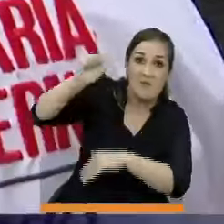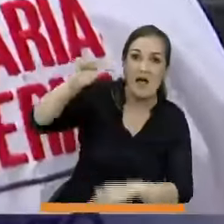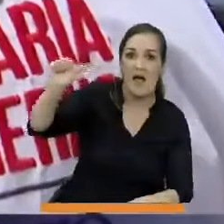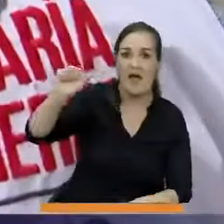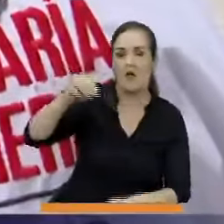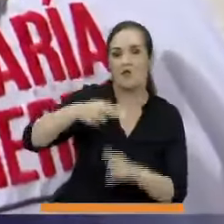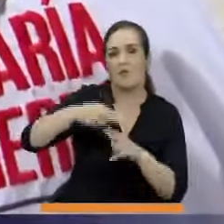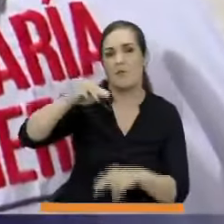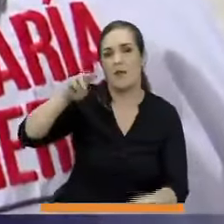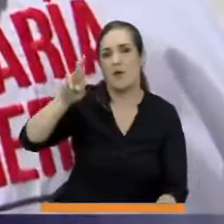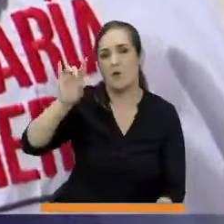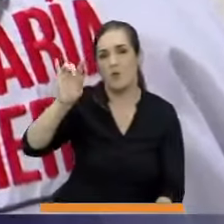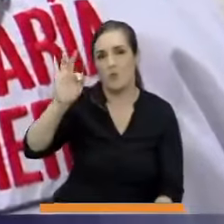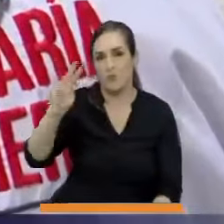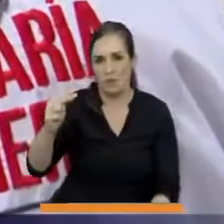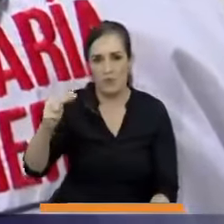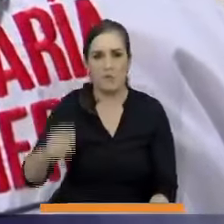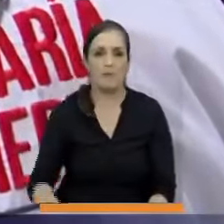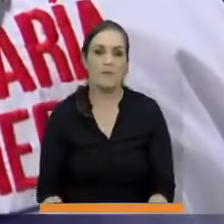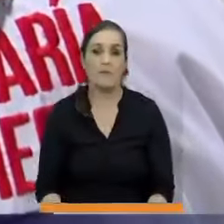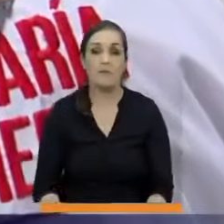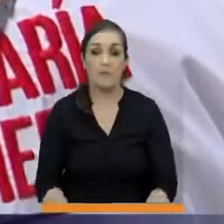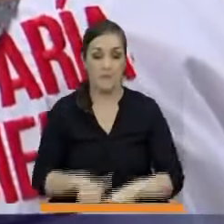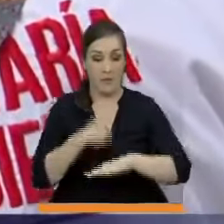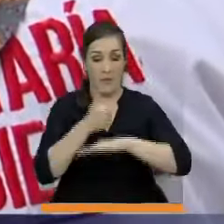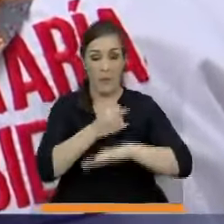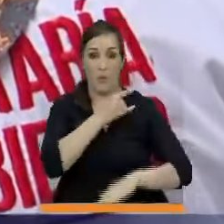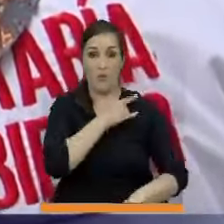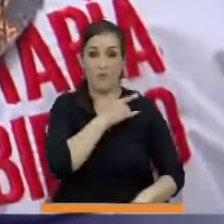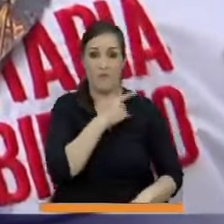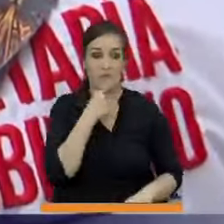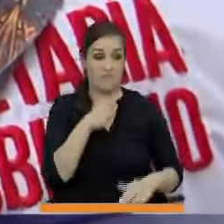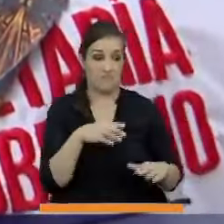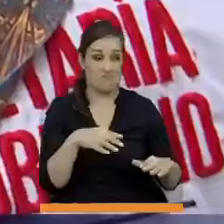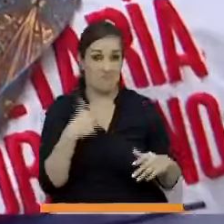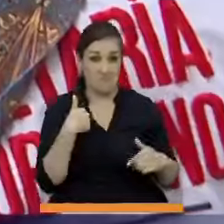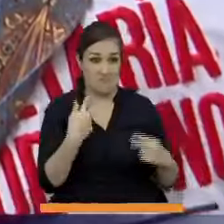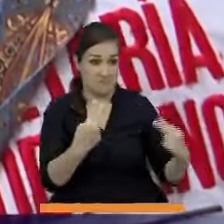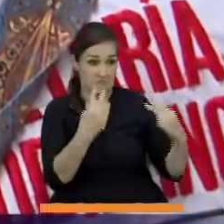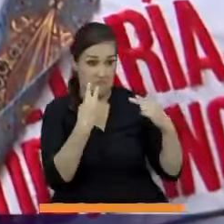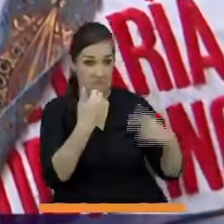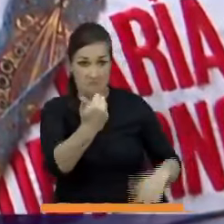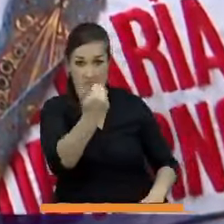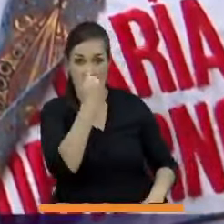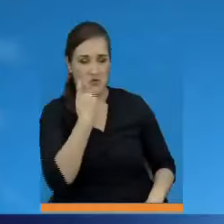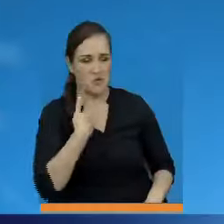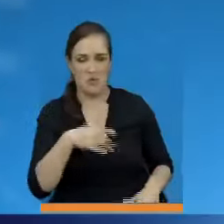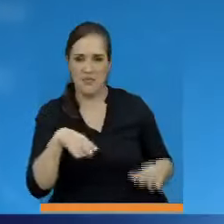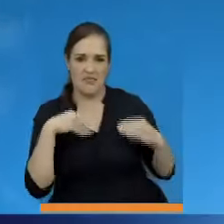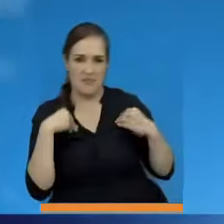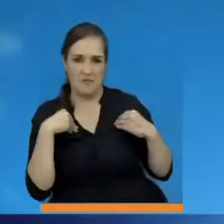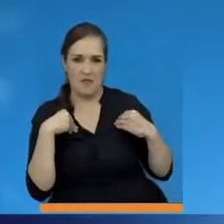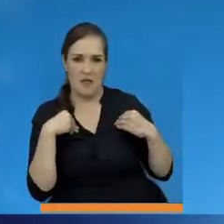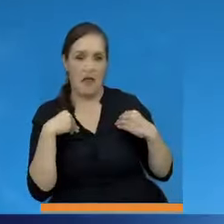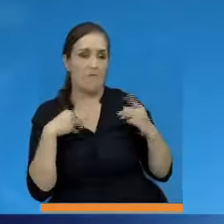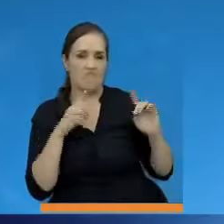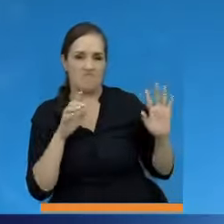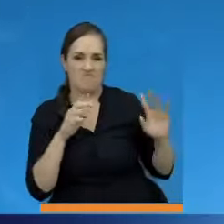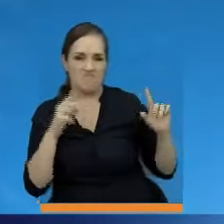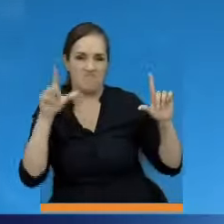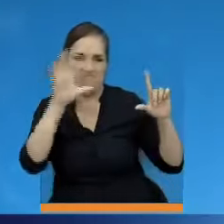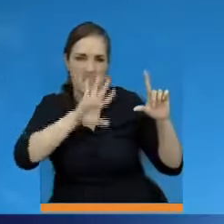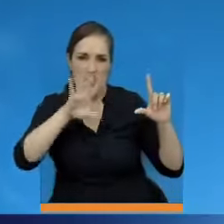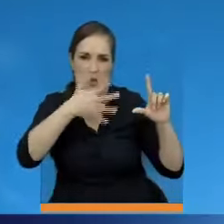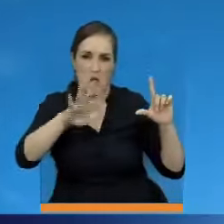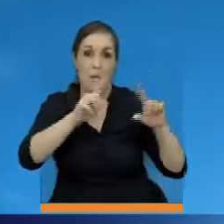Ruth. Por su parte, las directivas de la universidad no aceptaron salir ante las cámaras de RTBC, pero compartieron un comunicado en